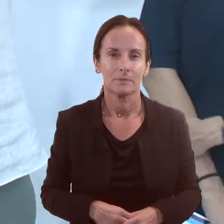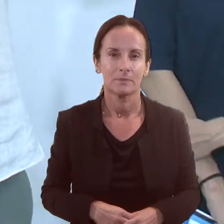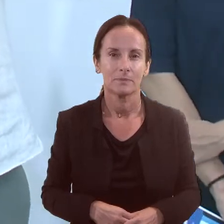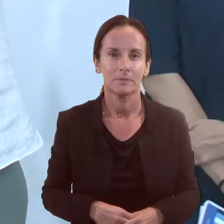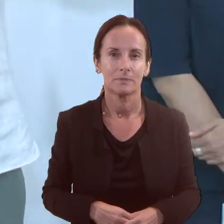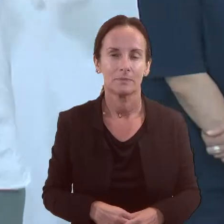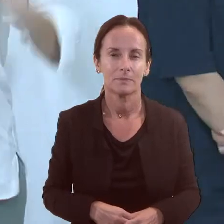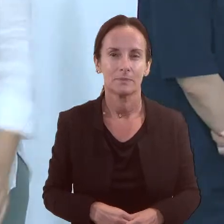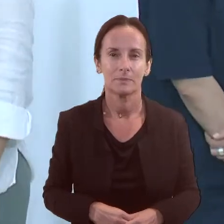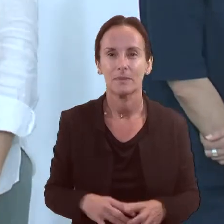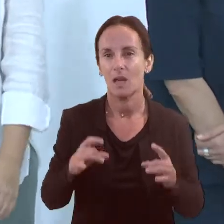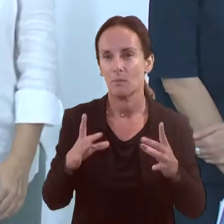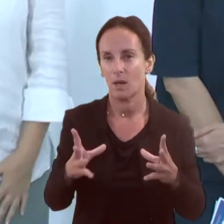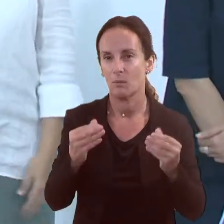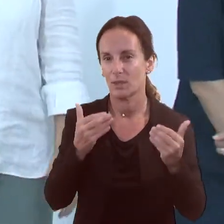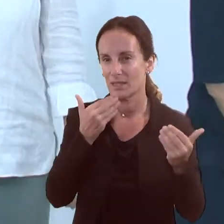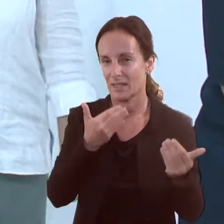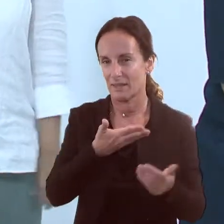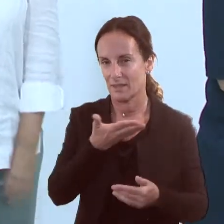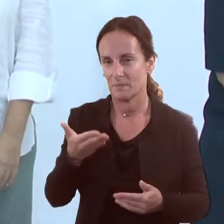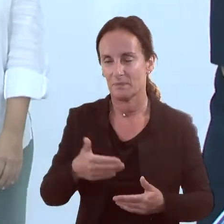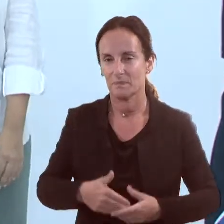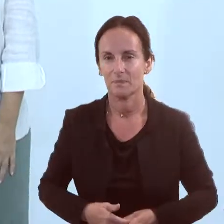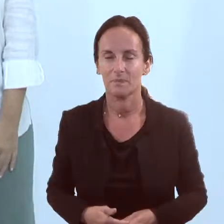Muy bien. Pues muchas gracias.